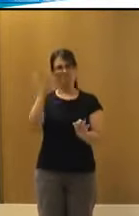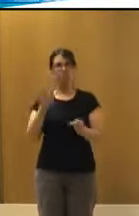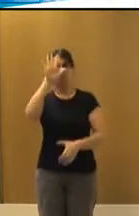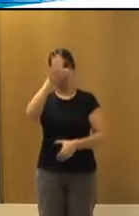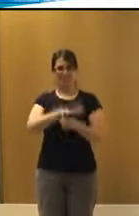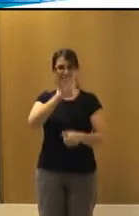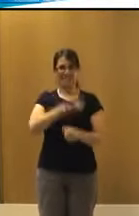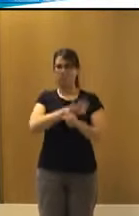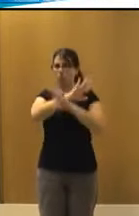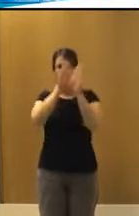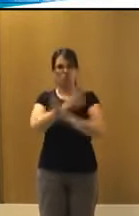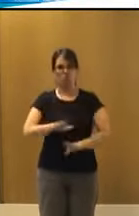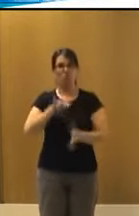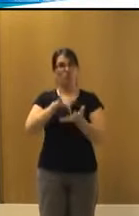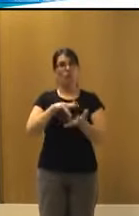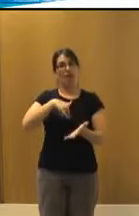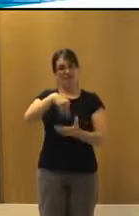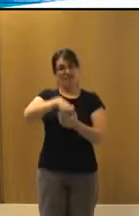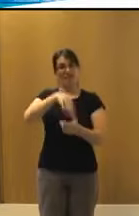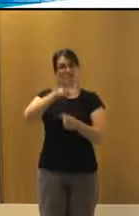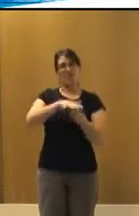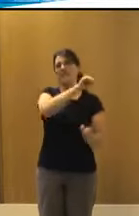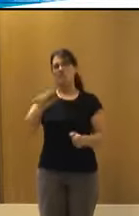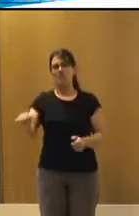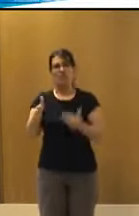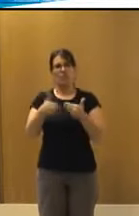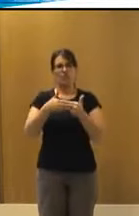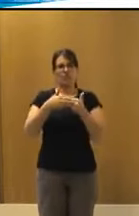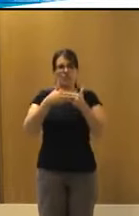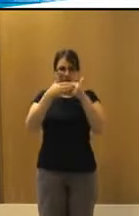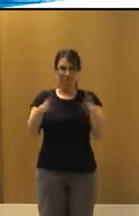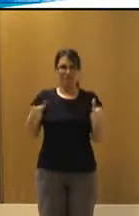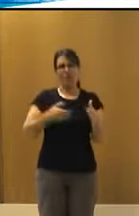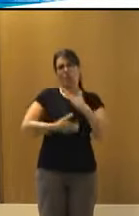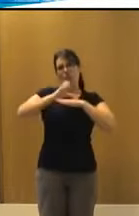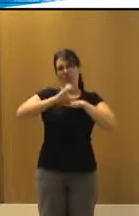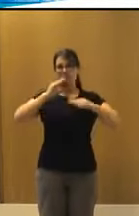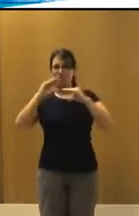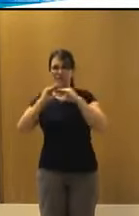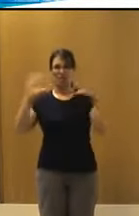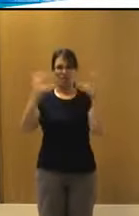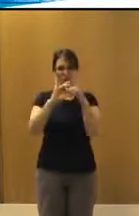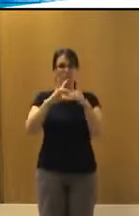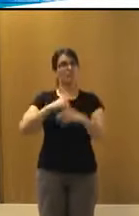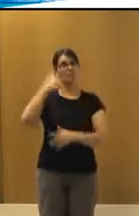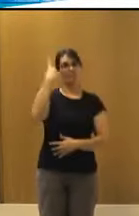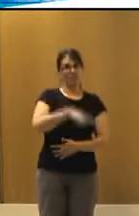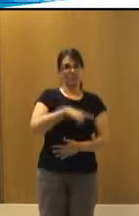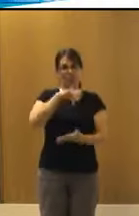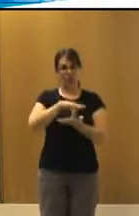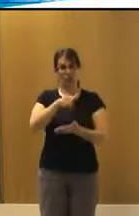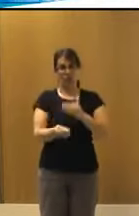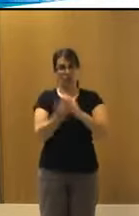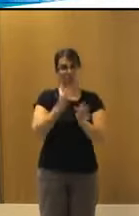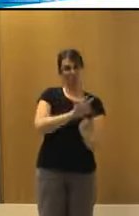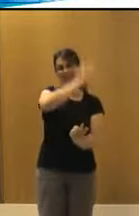de hoy, martes, dentro de la Semana de Puertas Abiertas del CEAPAT Inserso, que como bien sabéis y como se ha